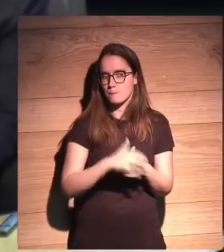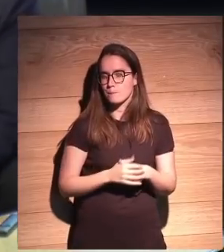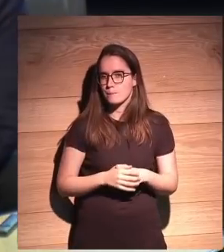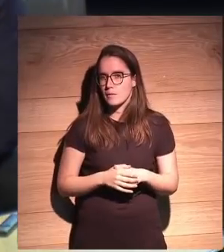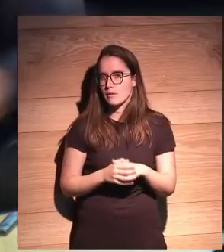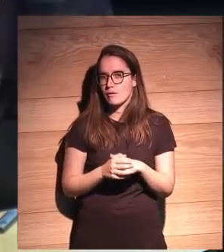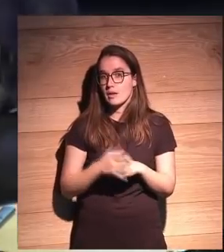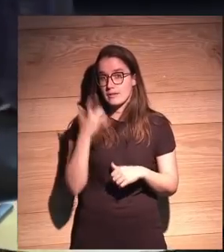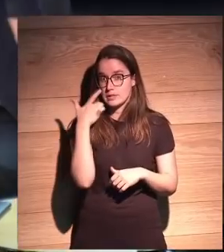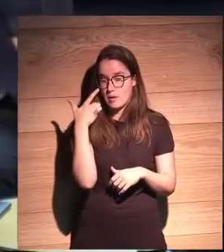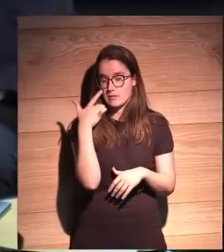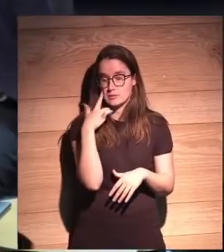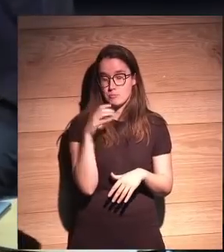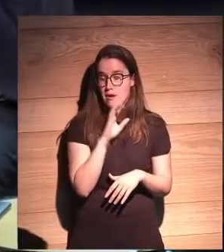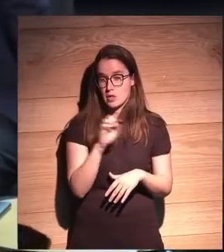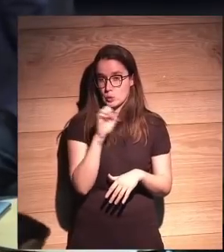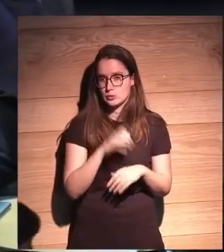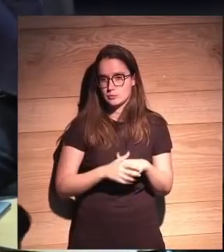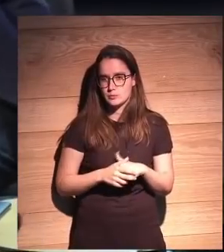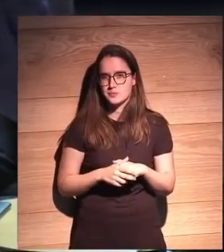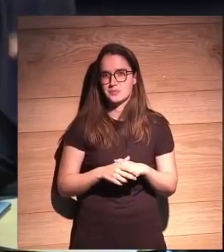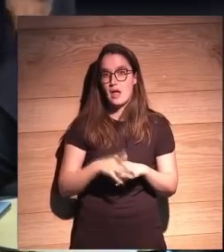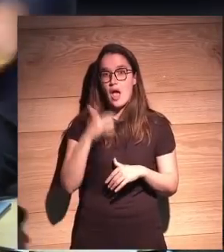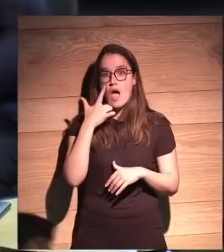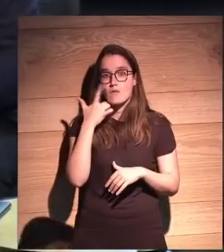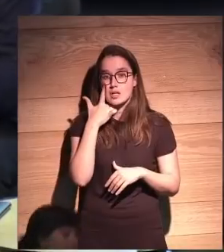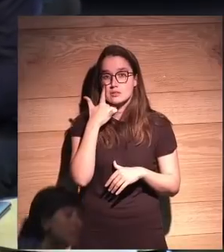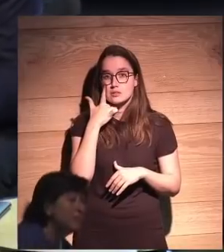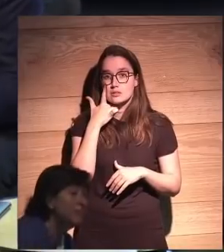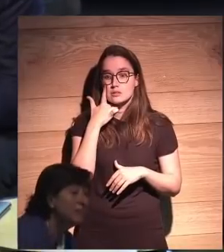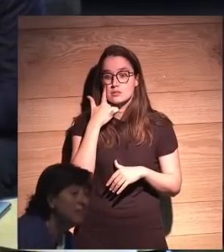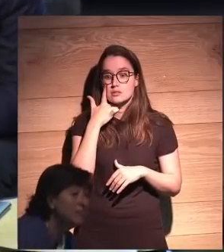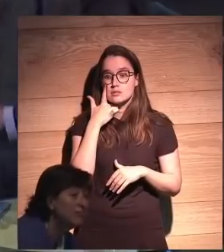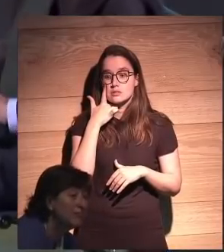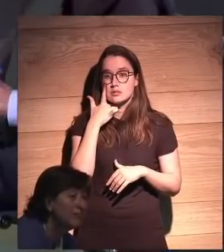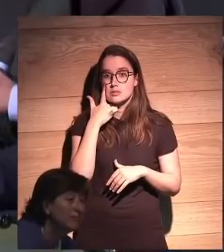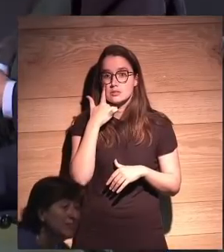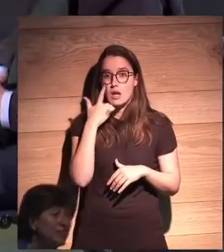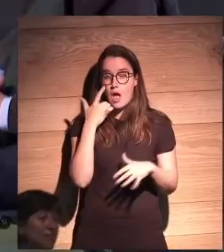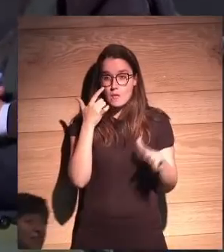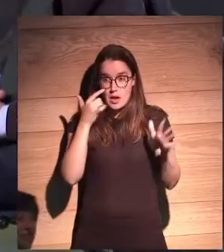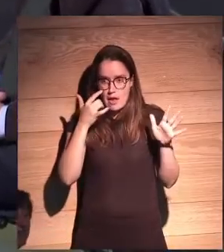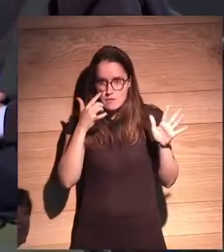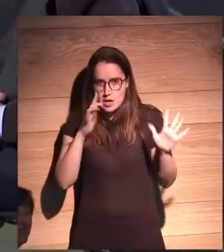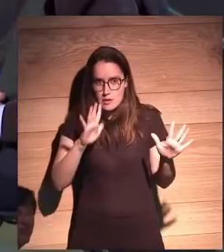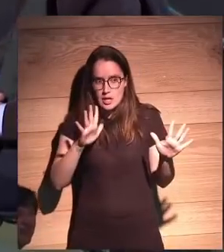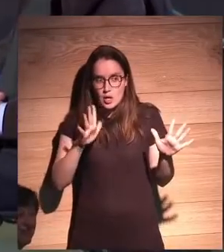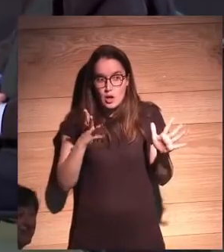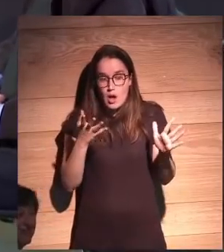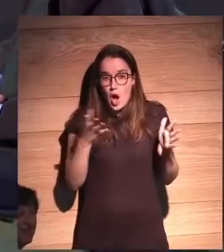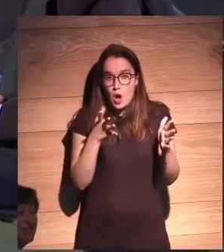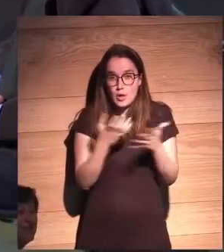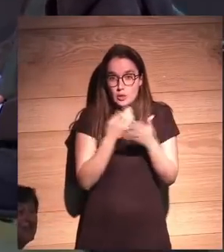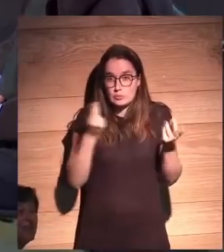ahí está. Mira, ya verás, esto es fenomenal. A ver, sí, ya verás, la voy a liar ahora. La vas a liar, ¿eh? Salimos todos de